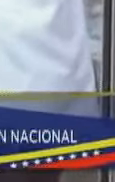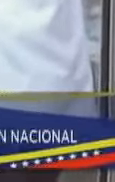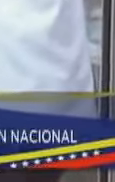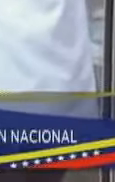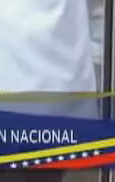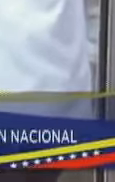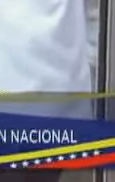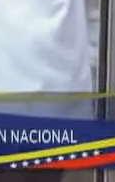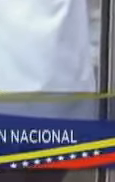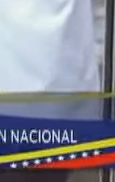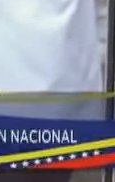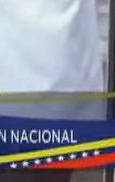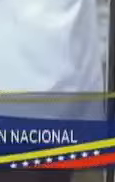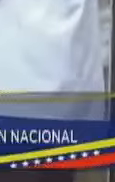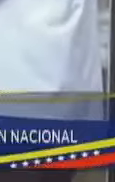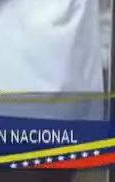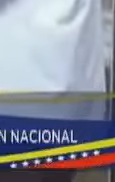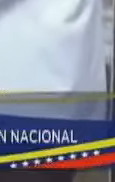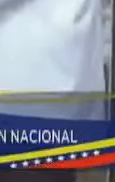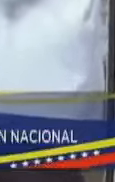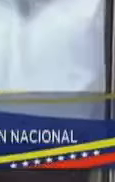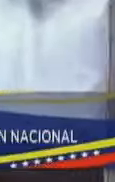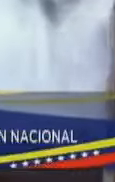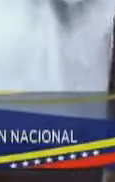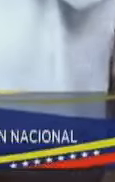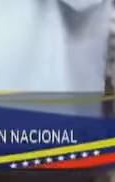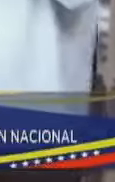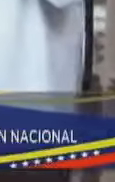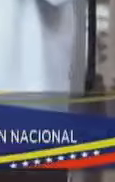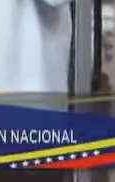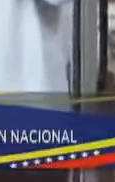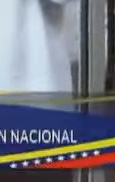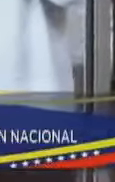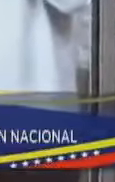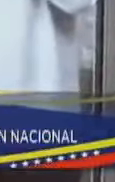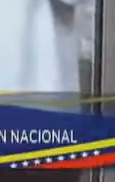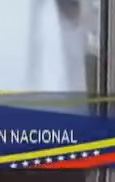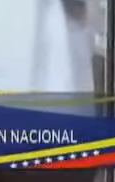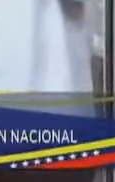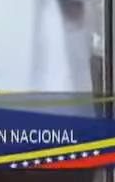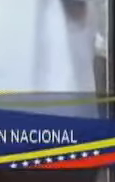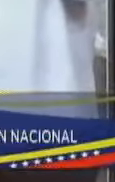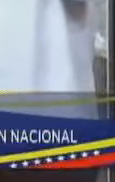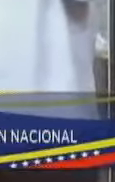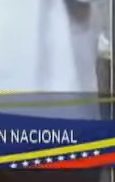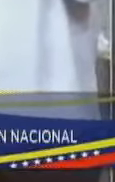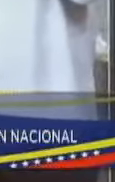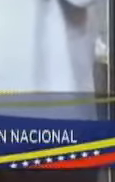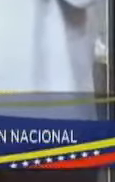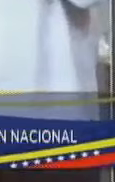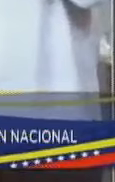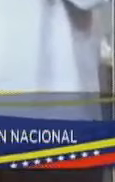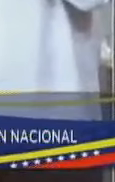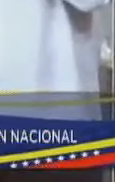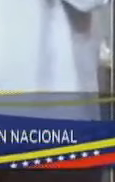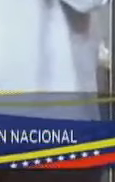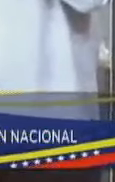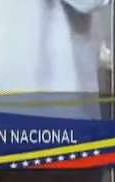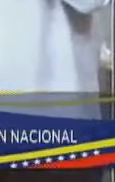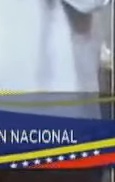Mira por aquí. ¿Ah? Ricomal. En nuestra época, ¿quién no se tomó un ricomal? ¿Ah?